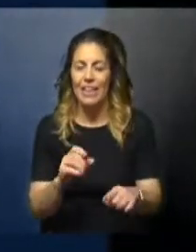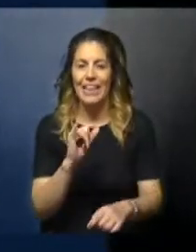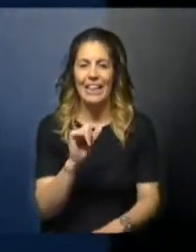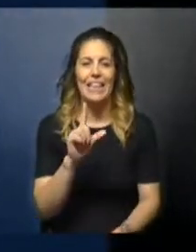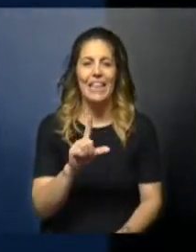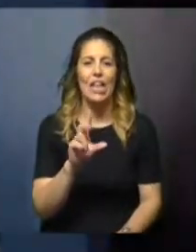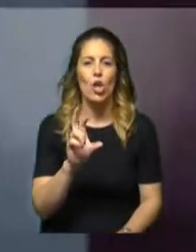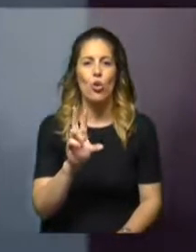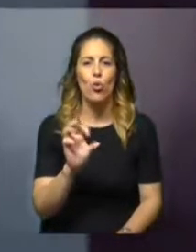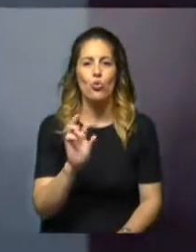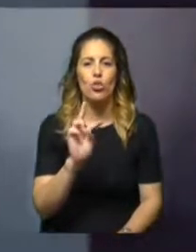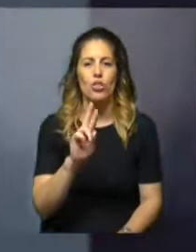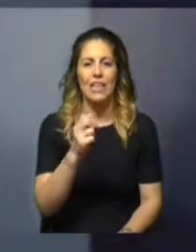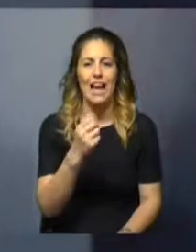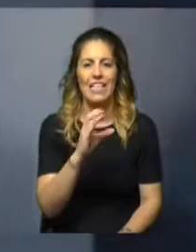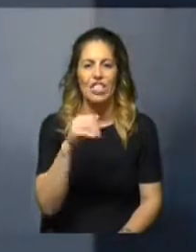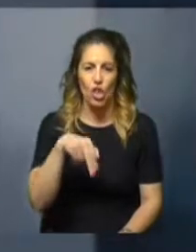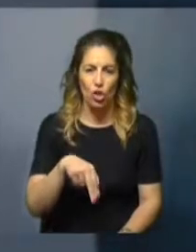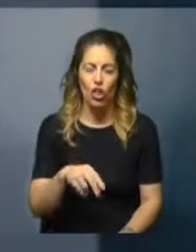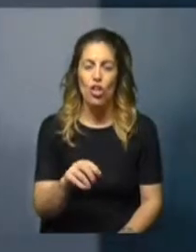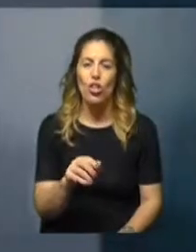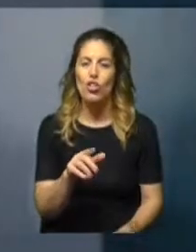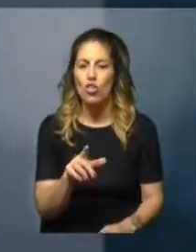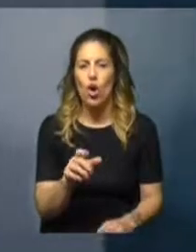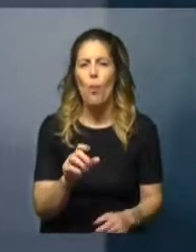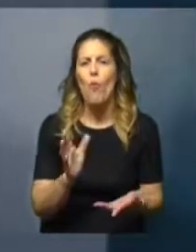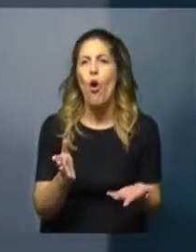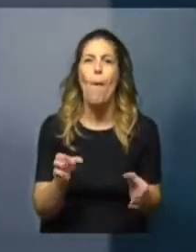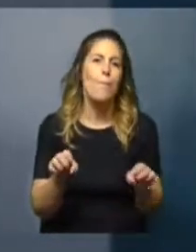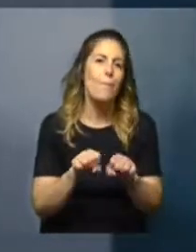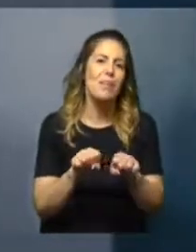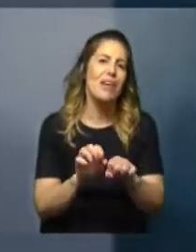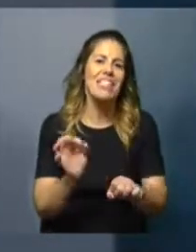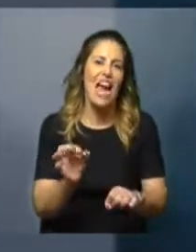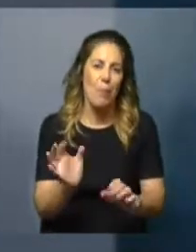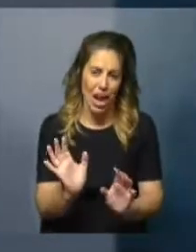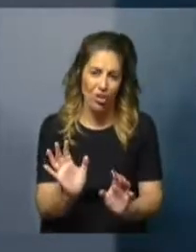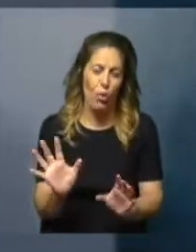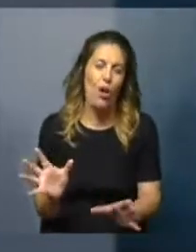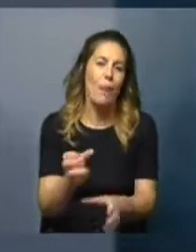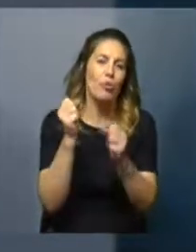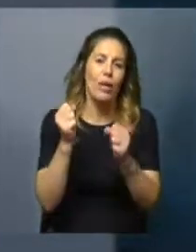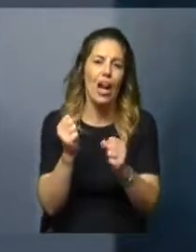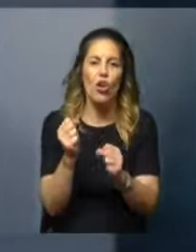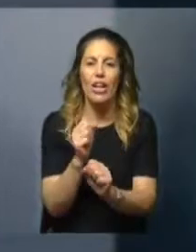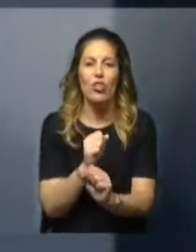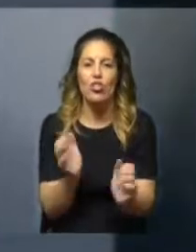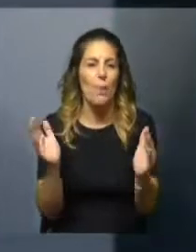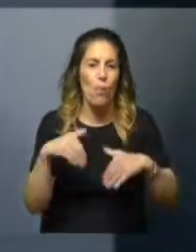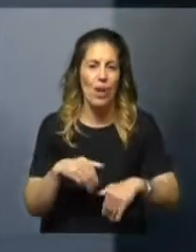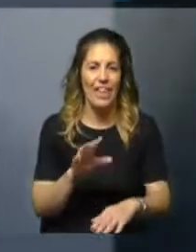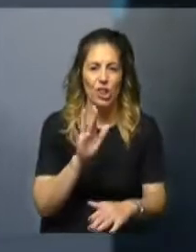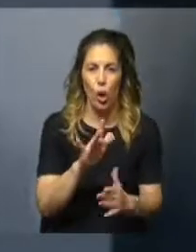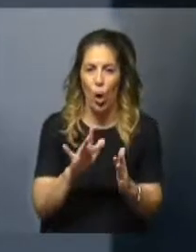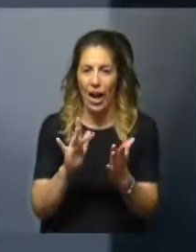como primas hermanos me parece Porque de alguna manera tiene eso un poco eso de capturarlo intangible o pero tiene como